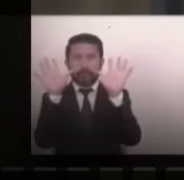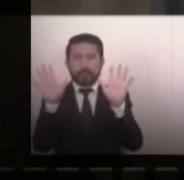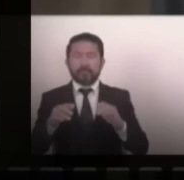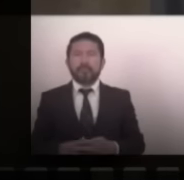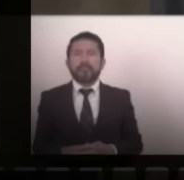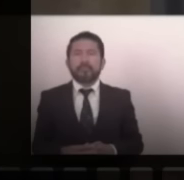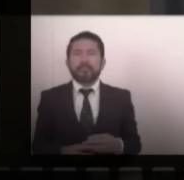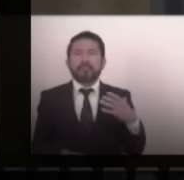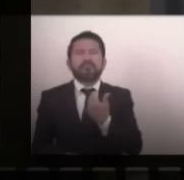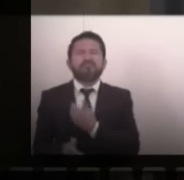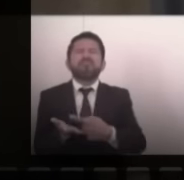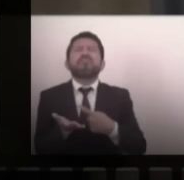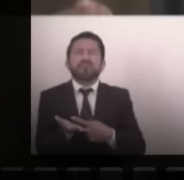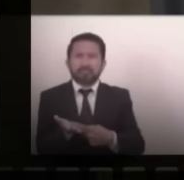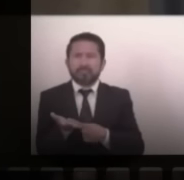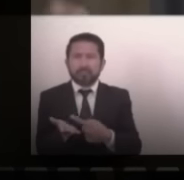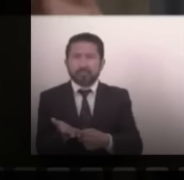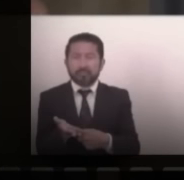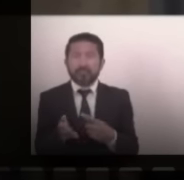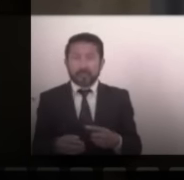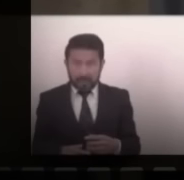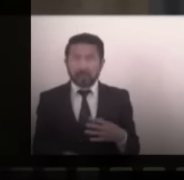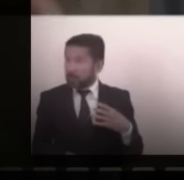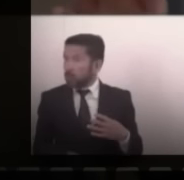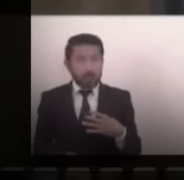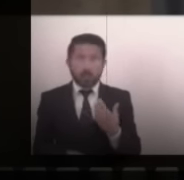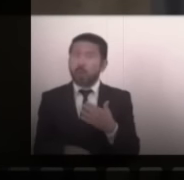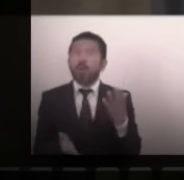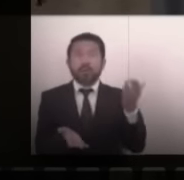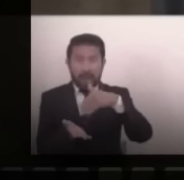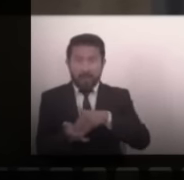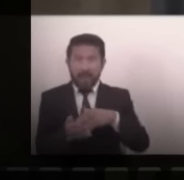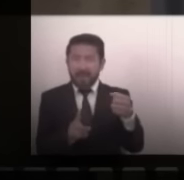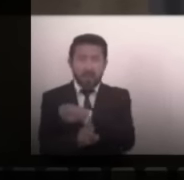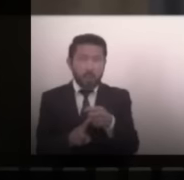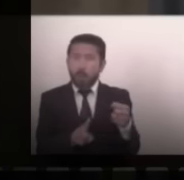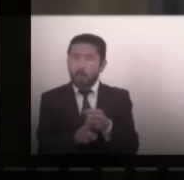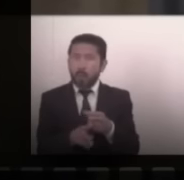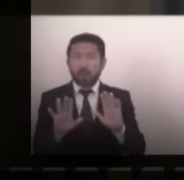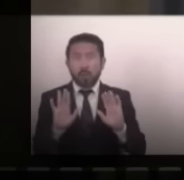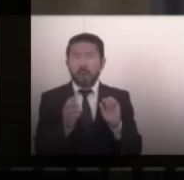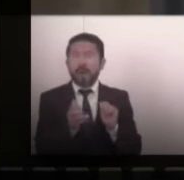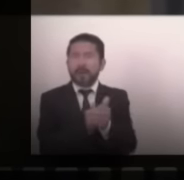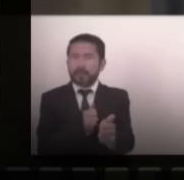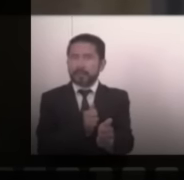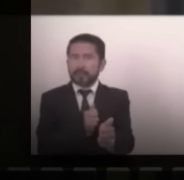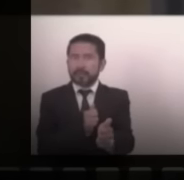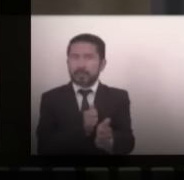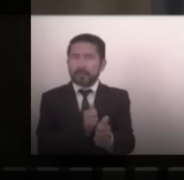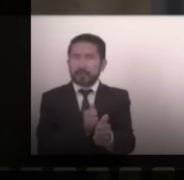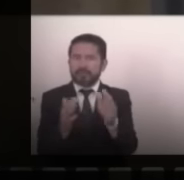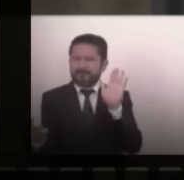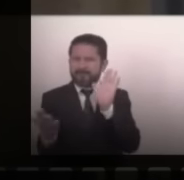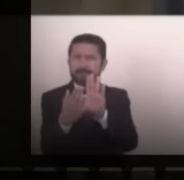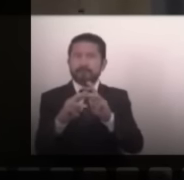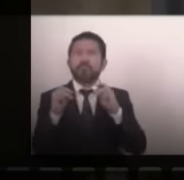clara estamos discutiendo Si volvemos al pasado de violencia o si seguimos avanzando en la guerra contra